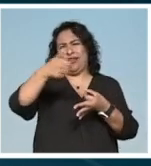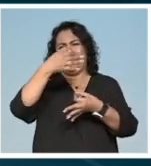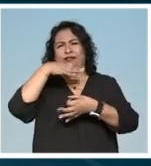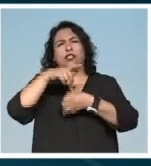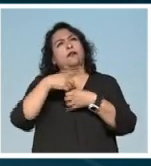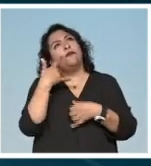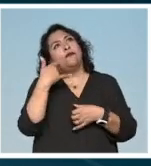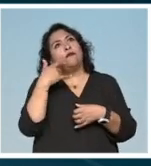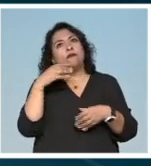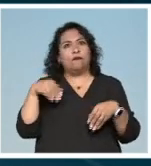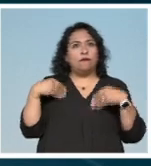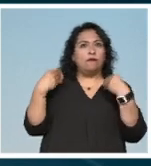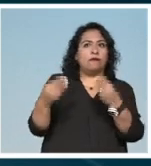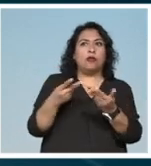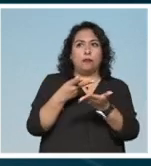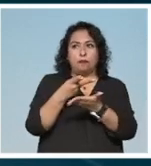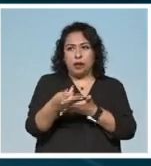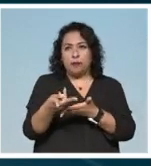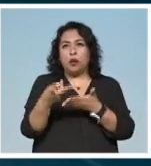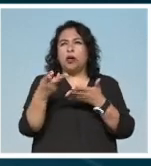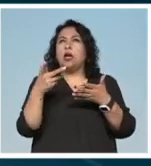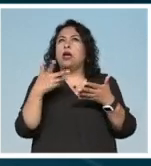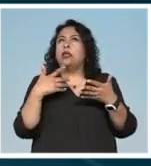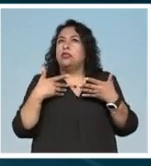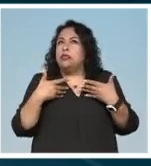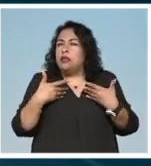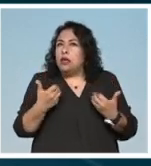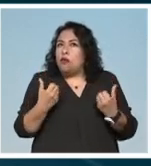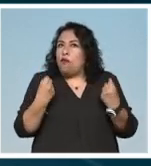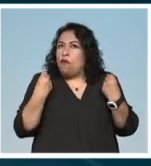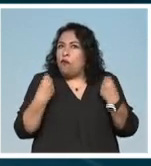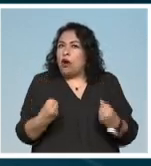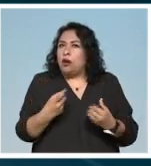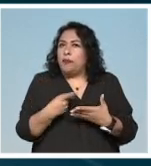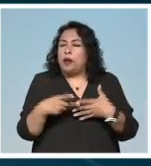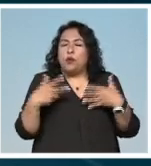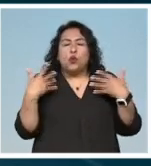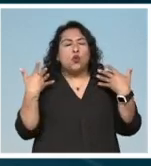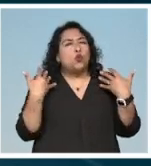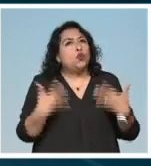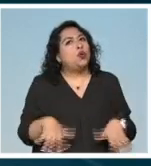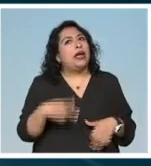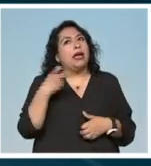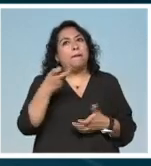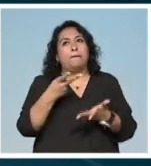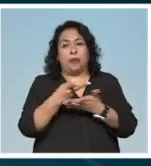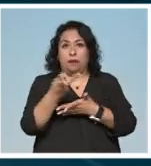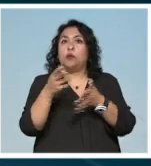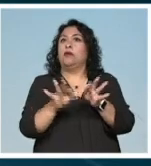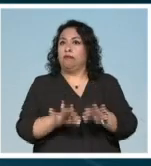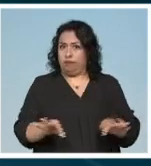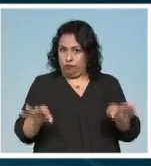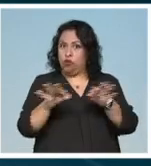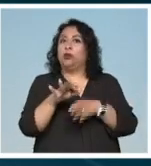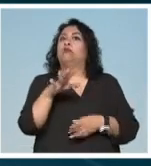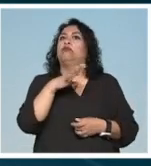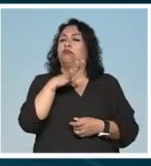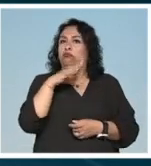y lo otorgan. Entonces, cuando entendí el potencial que tiene el premio, dije, esto es de los premios más importantes que hemos